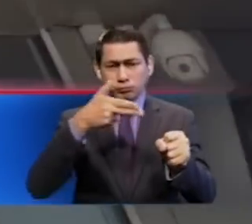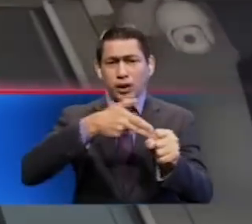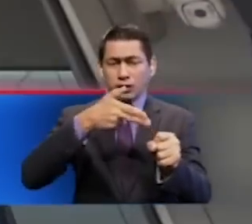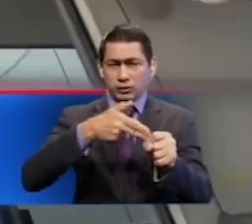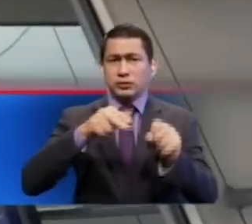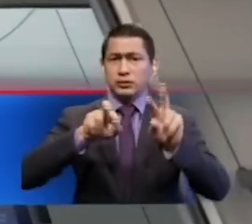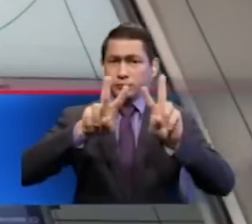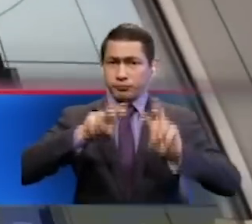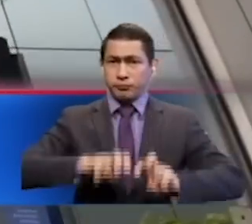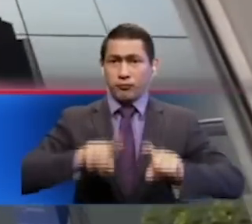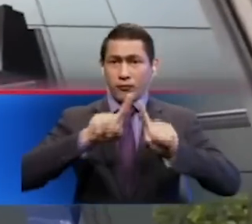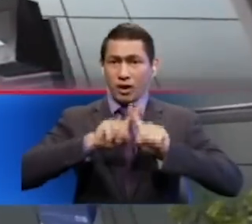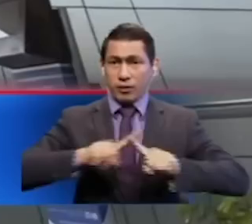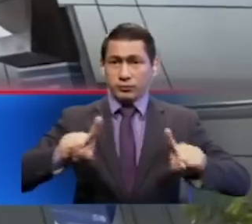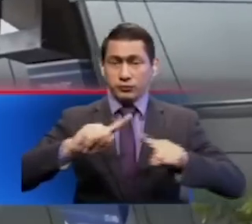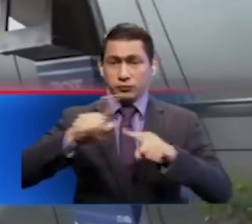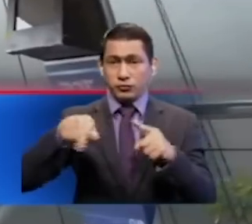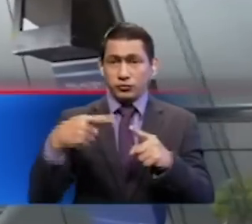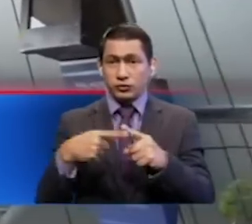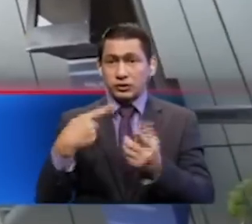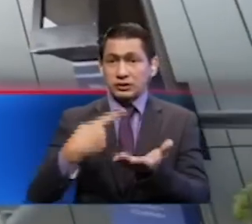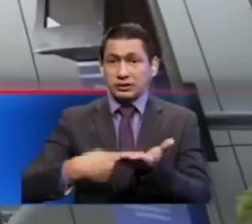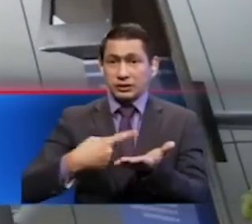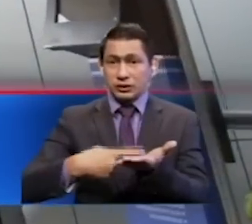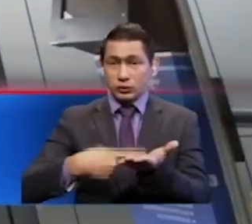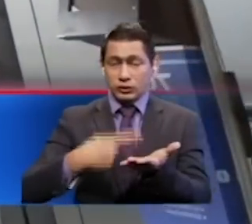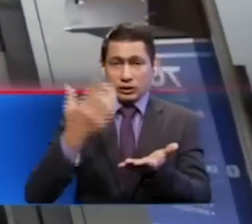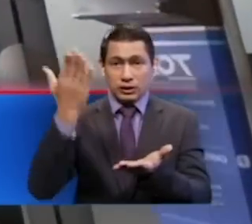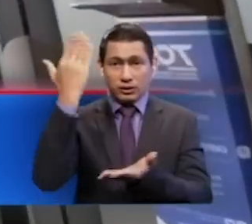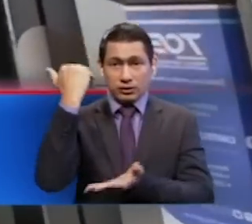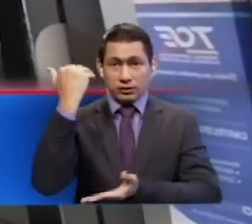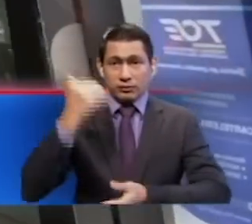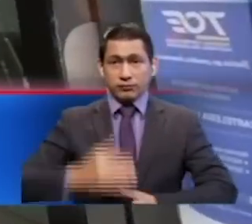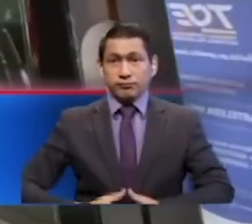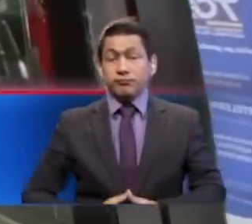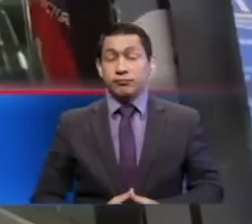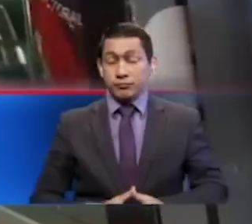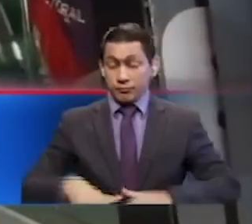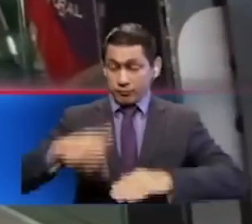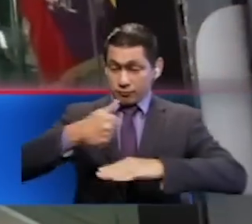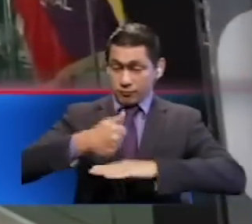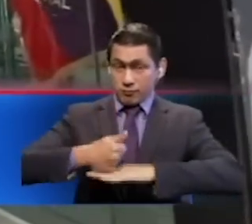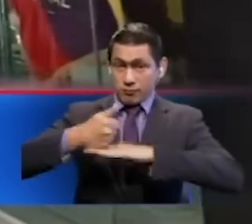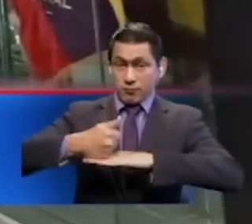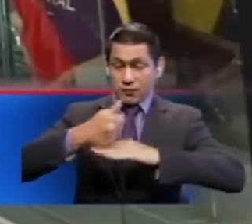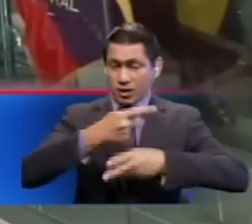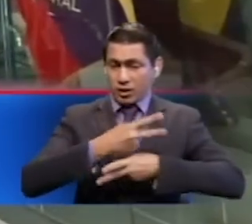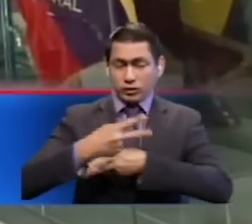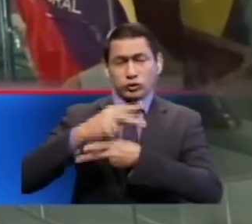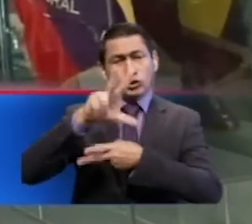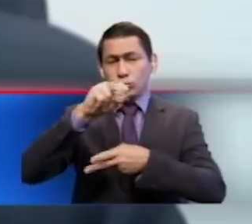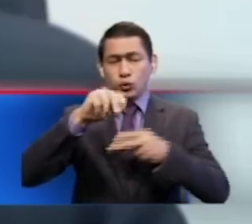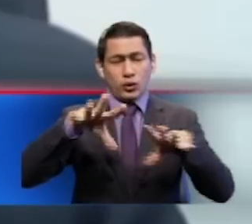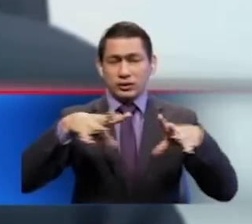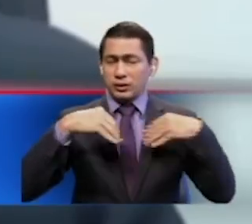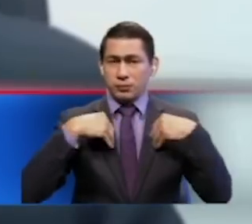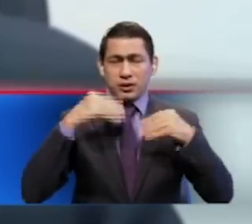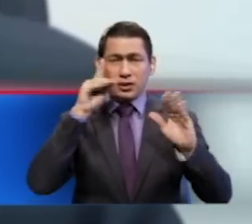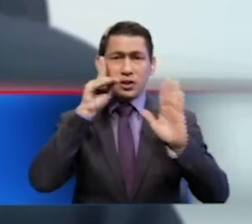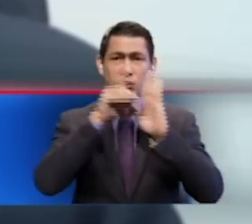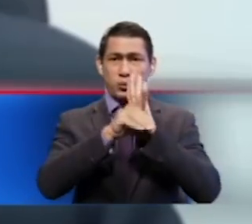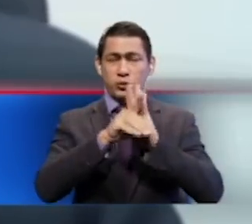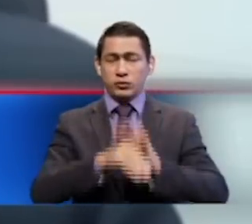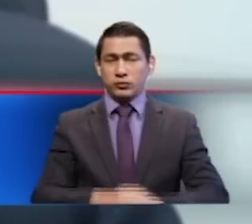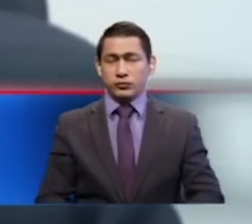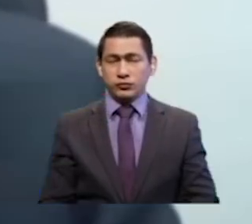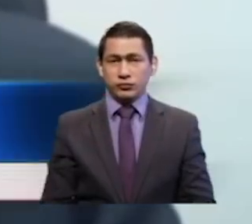No obstante, durante una reunión del pleno realizada la semana anterior, los consejeros rechazaron las acusaciones en su contra. Y que a